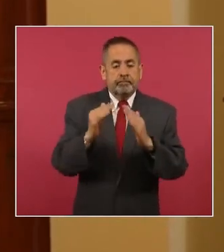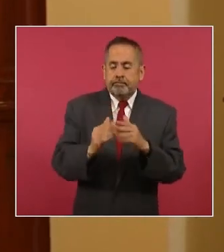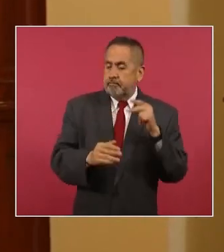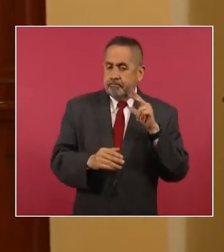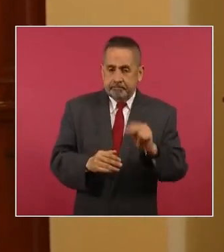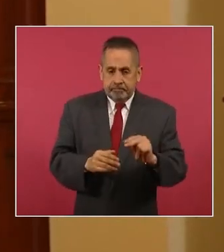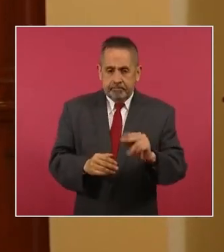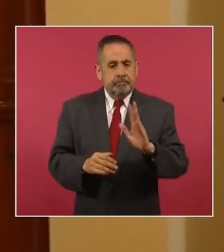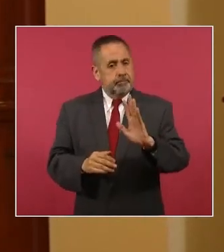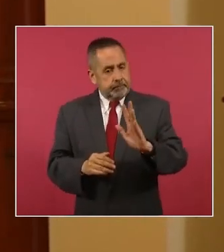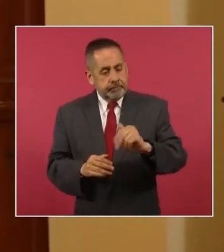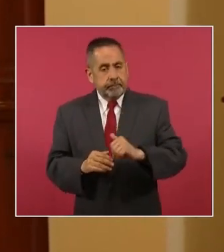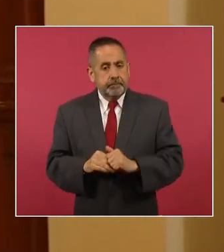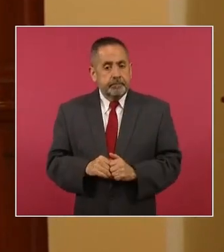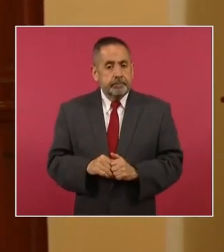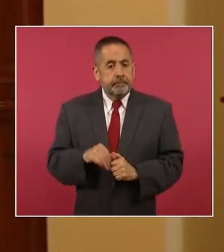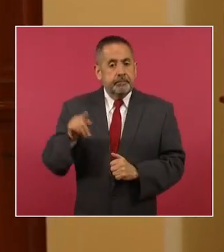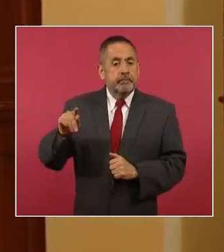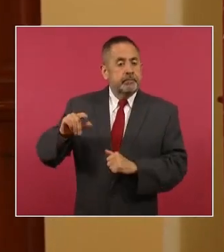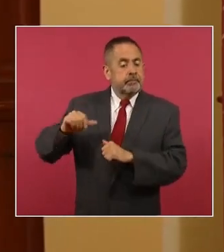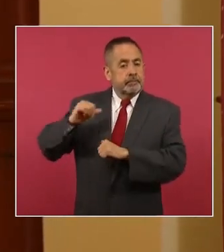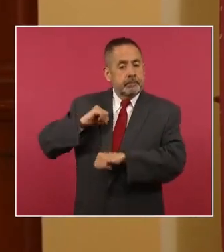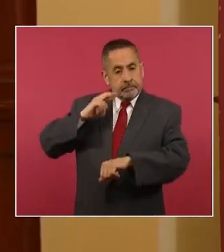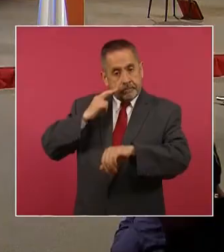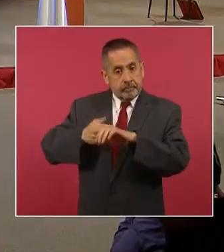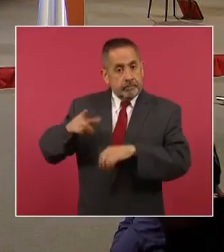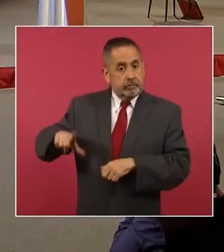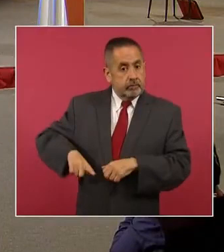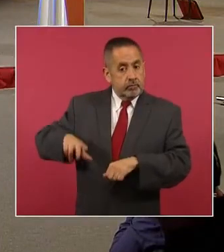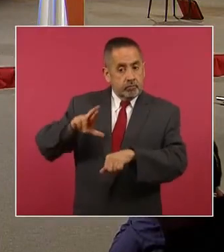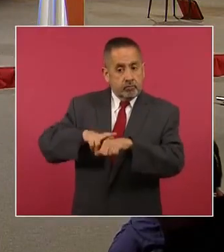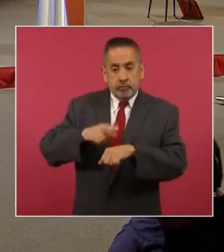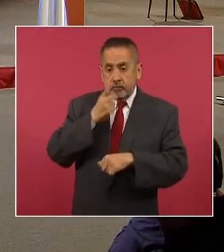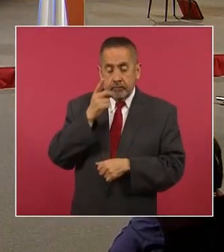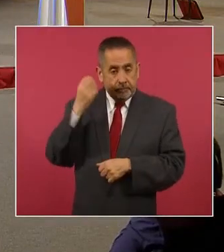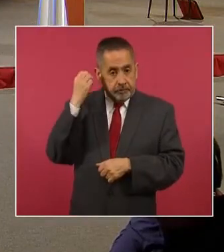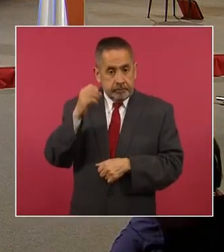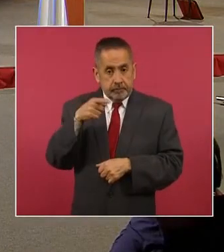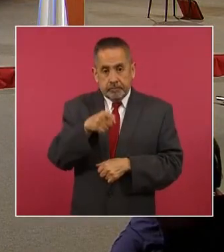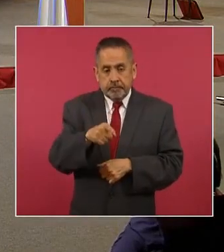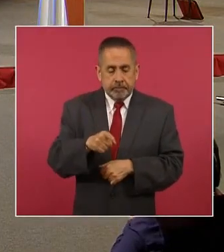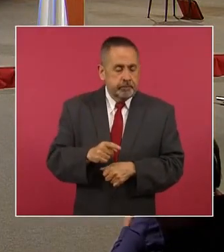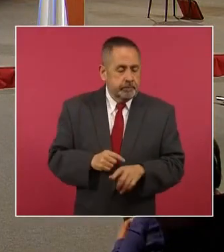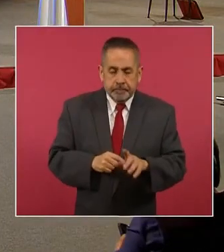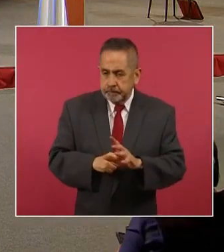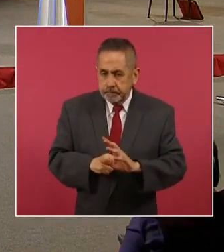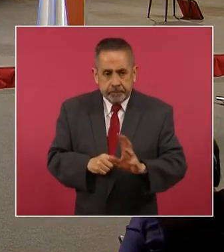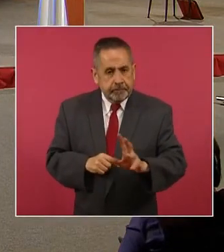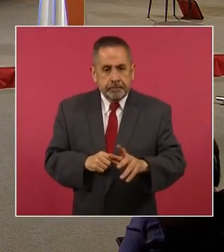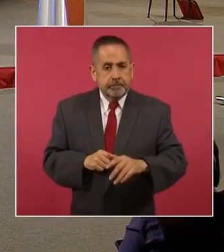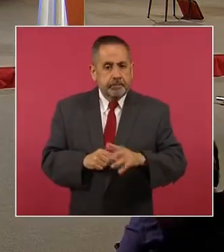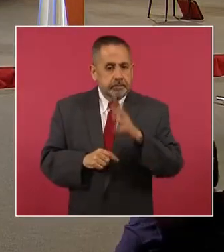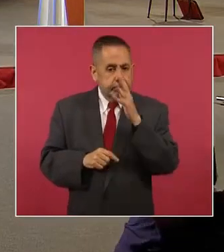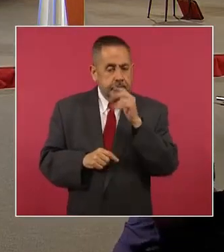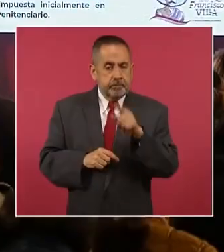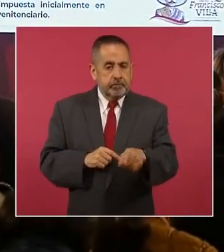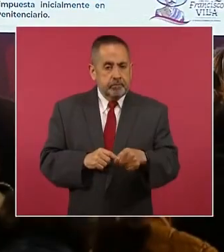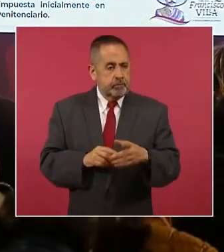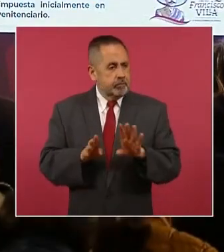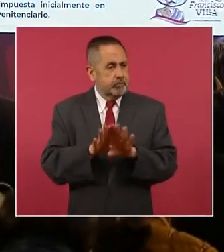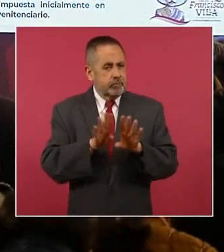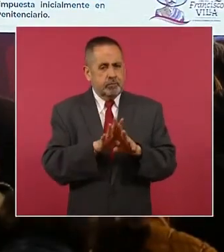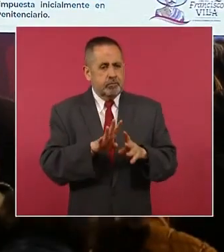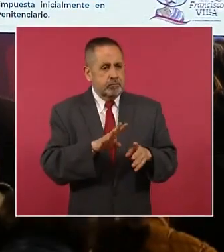las autoridades del Ejecutivo en Oaxaca que es inviable que la institución